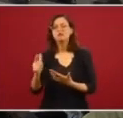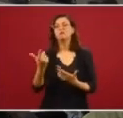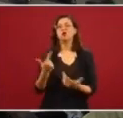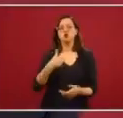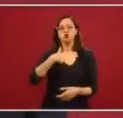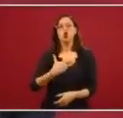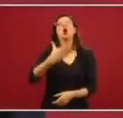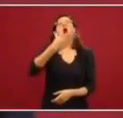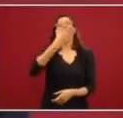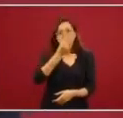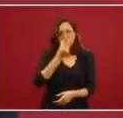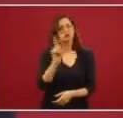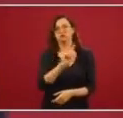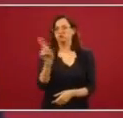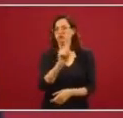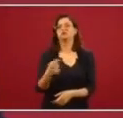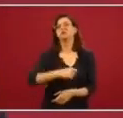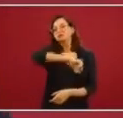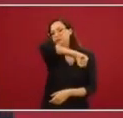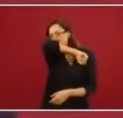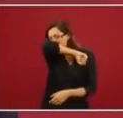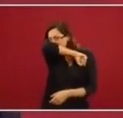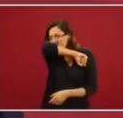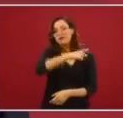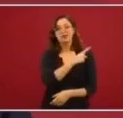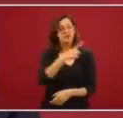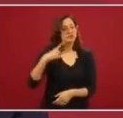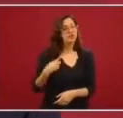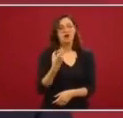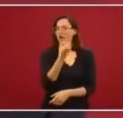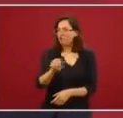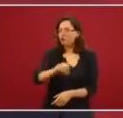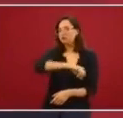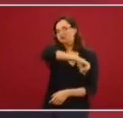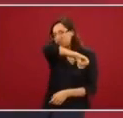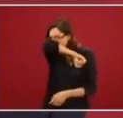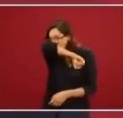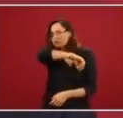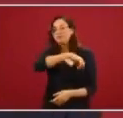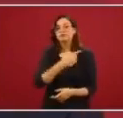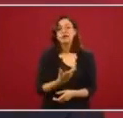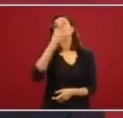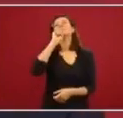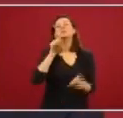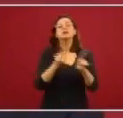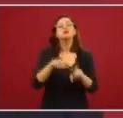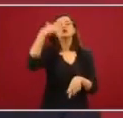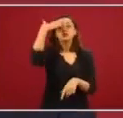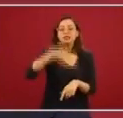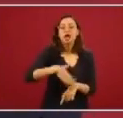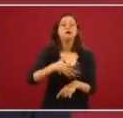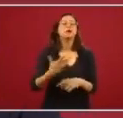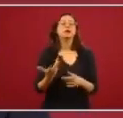estornudar como lo decía el doctor lópez cat él tiene que hacerlo con el estornudo de etiqueta es una ciudadanía que sabe que tiene que